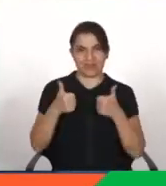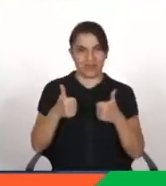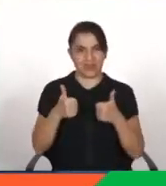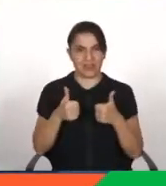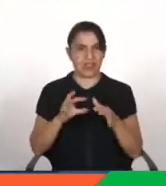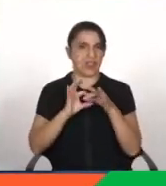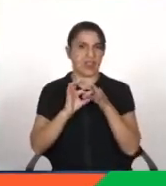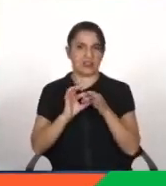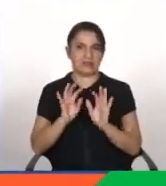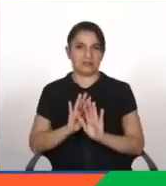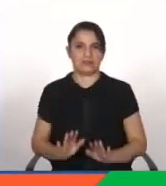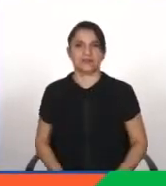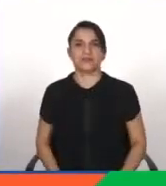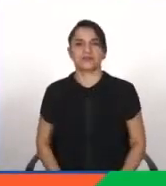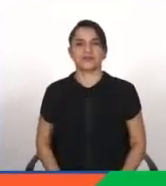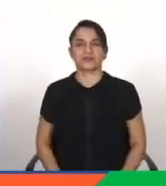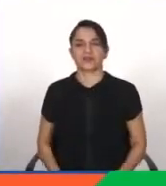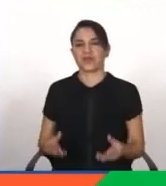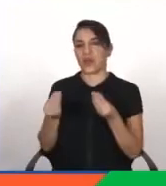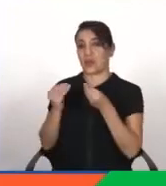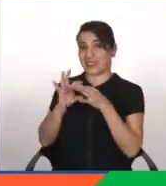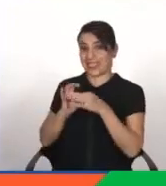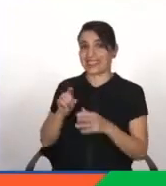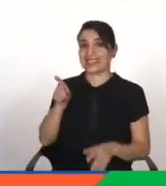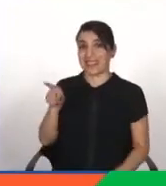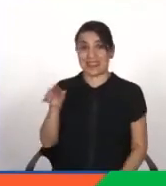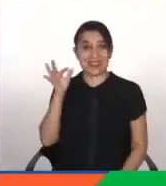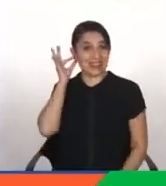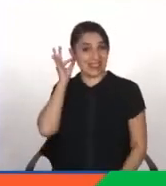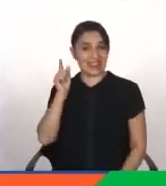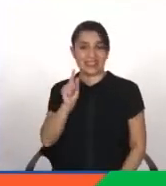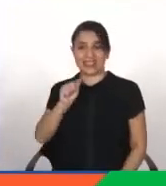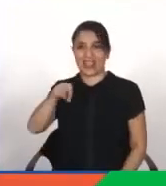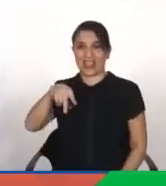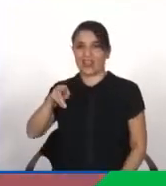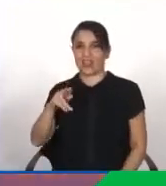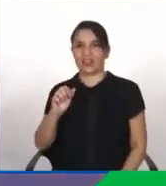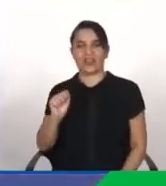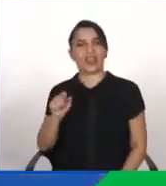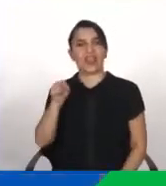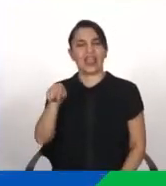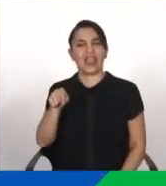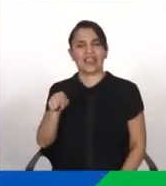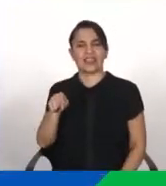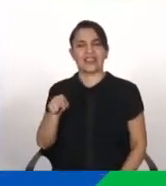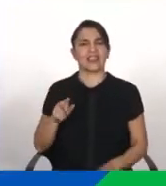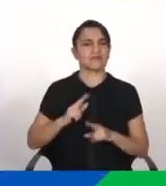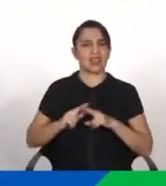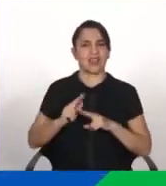aquí. Muchas gracias a ti, Sandra. Y esto ha sido justamente el futuro de